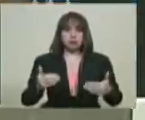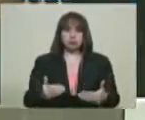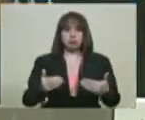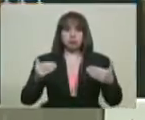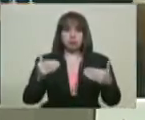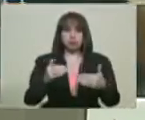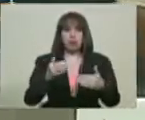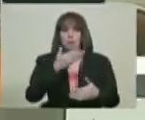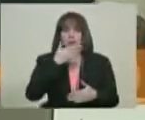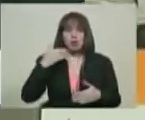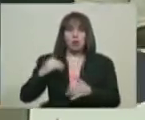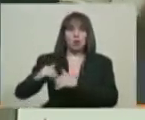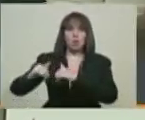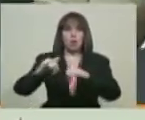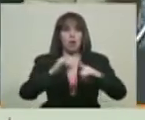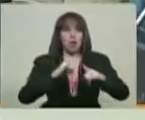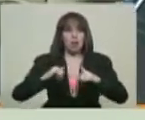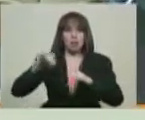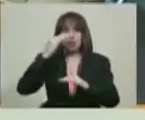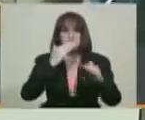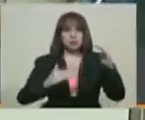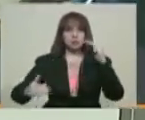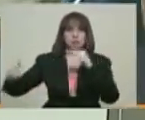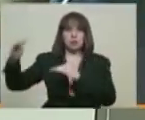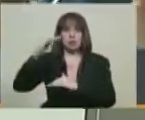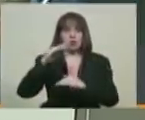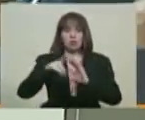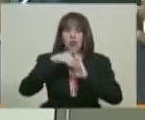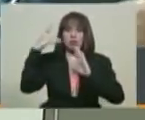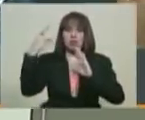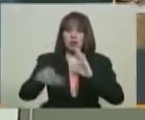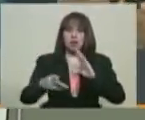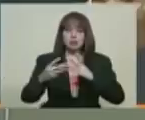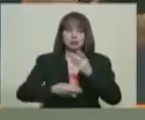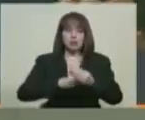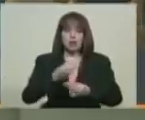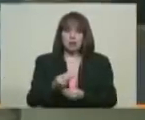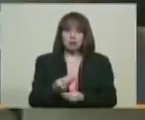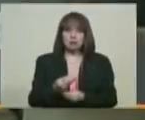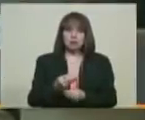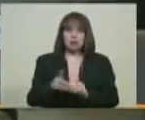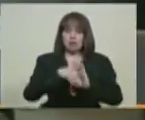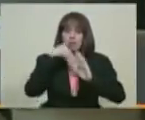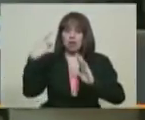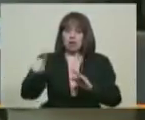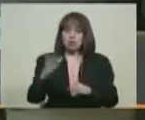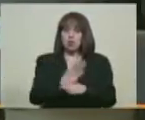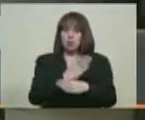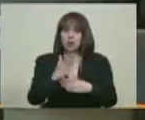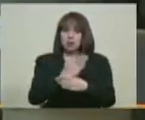de igualdad superior, de derechos ejercidos, de derechos compartidos.